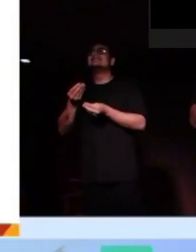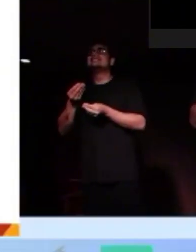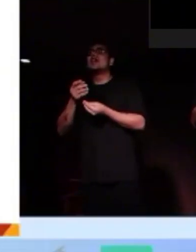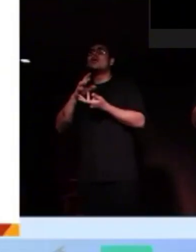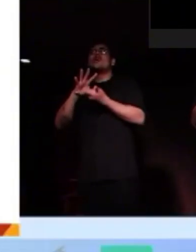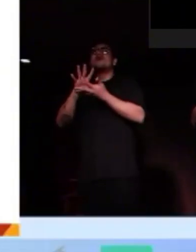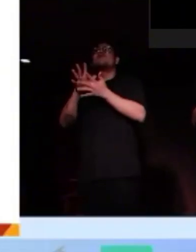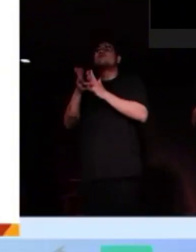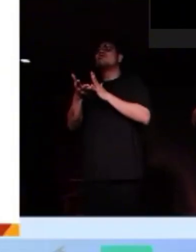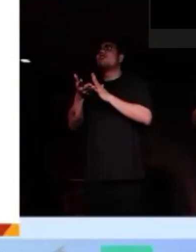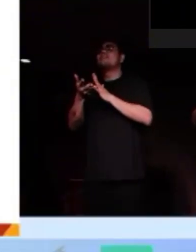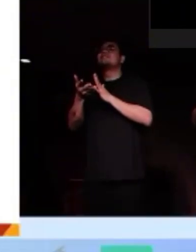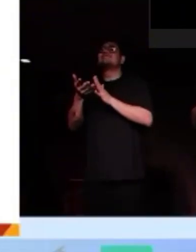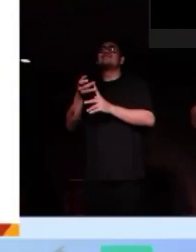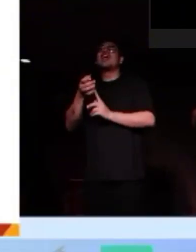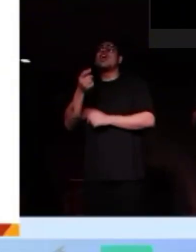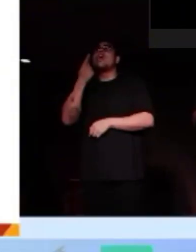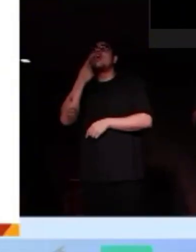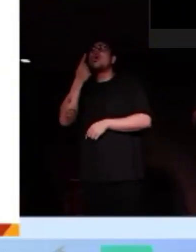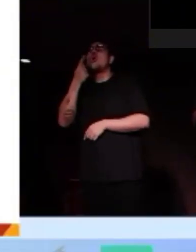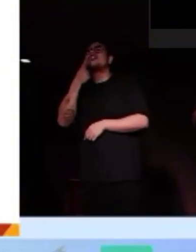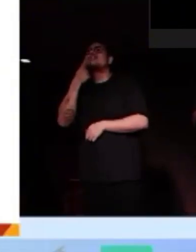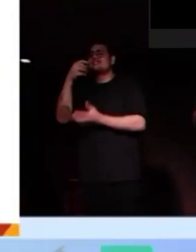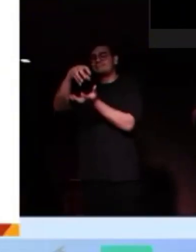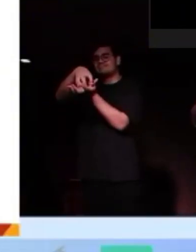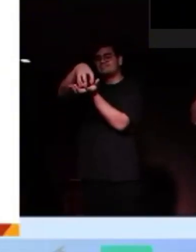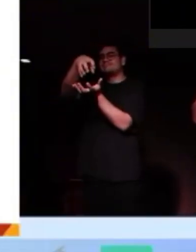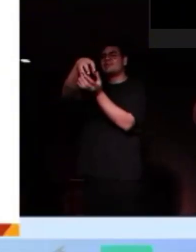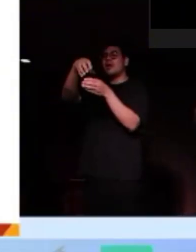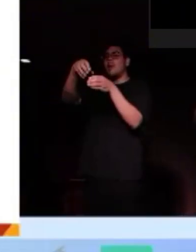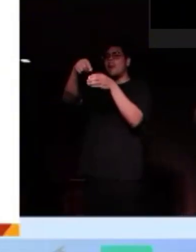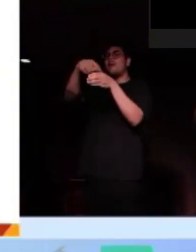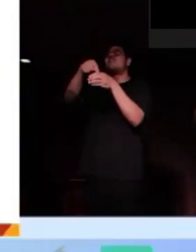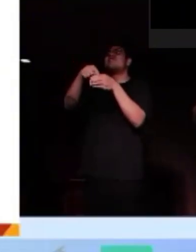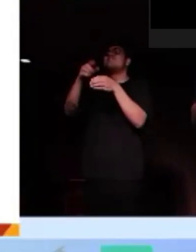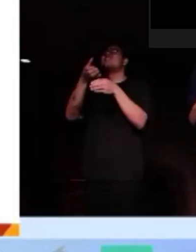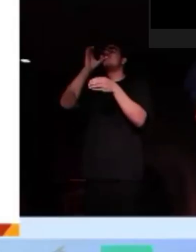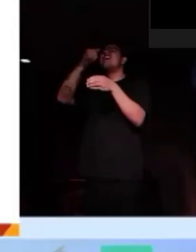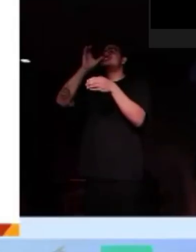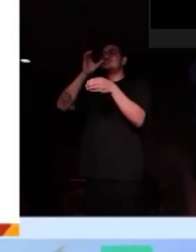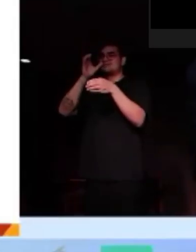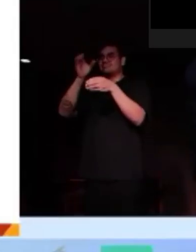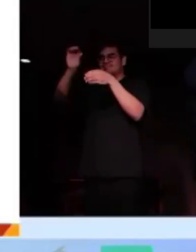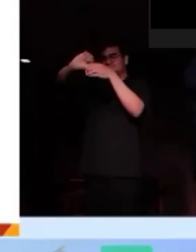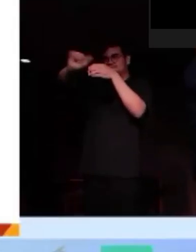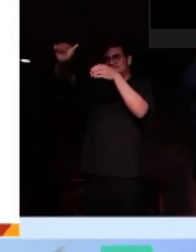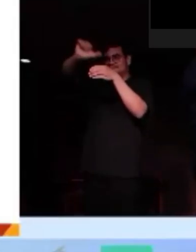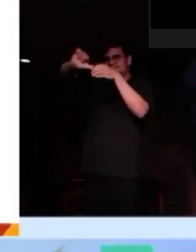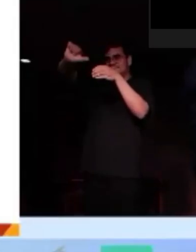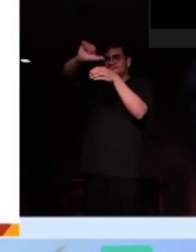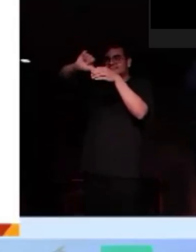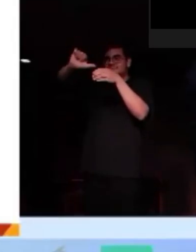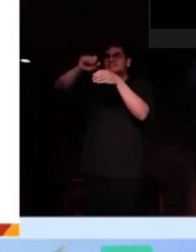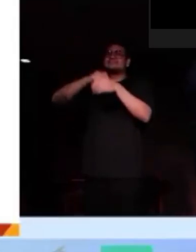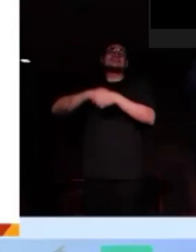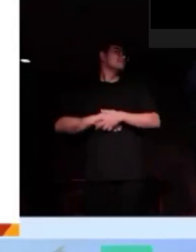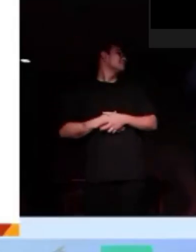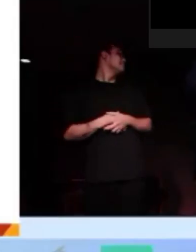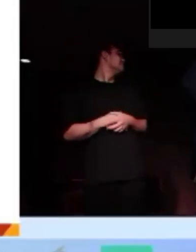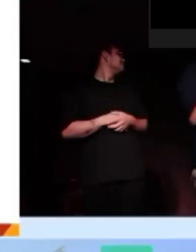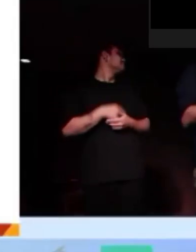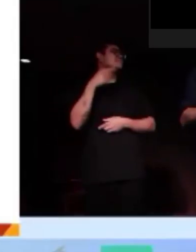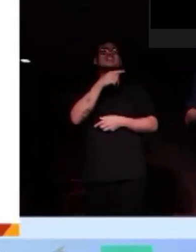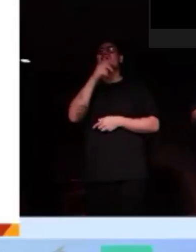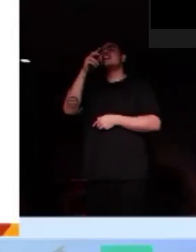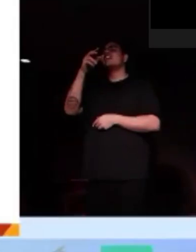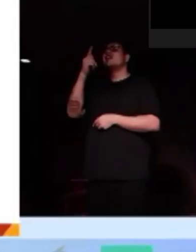vaso de precipitado en el laboratorio. Hicimos un video donde Quique era el detective y le iba